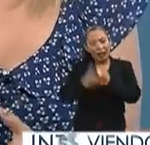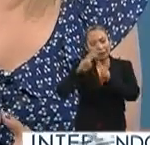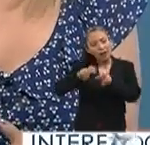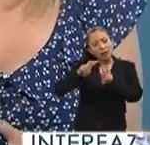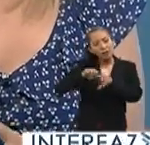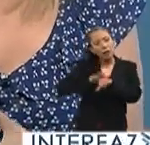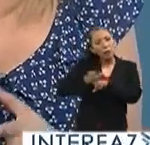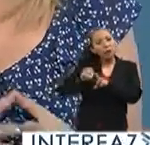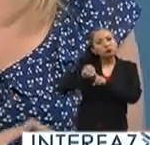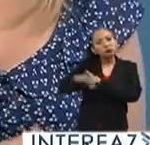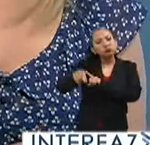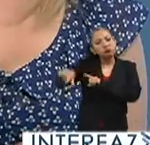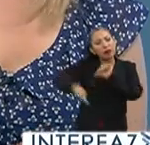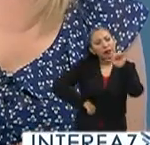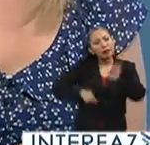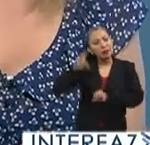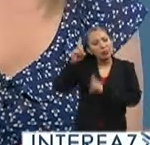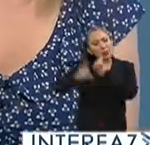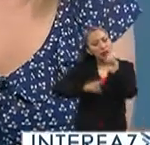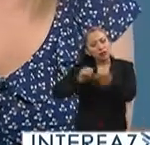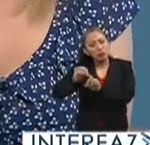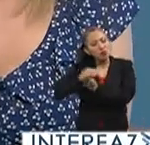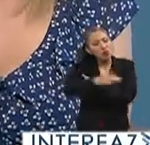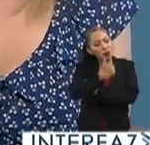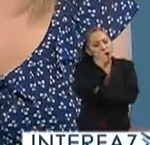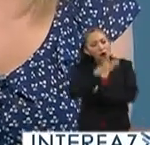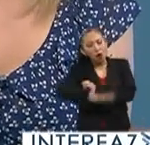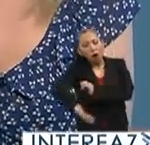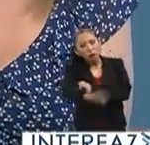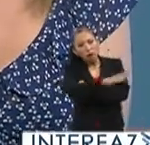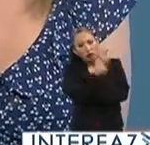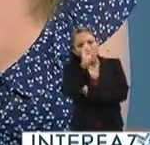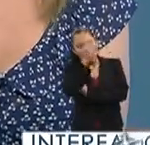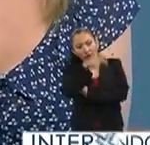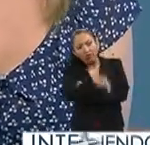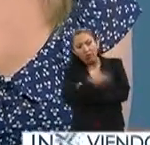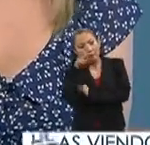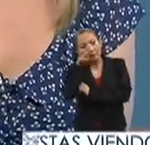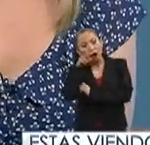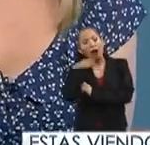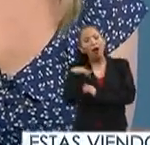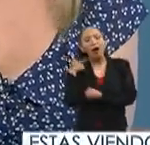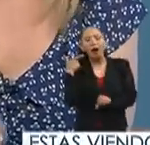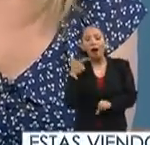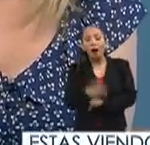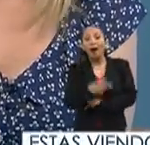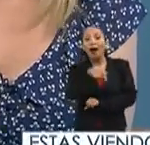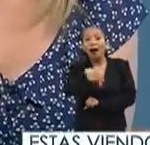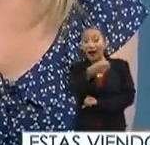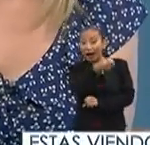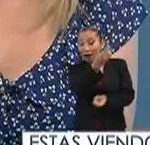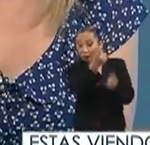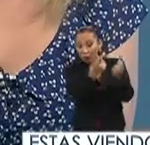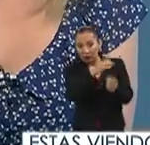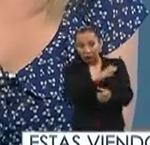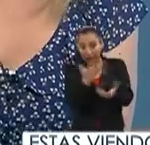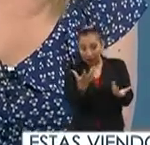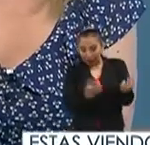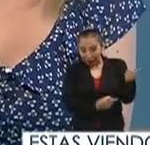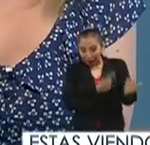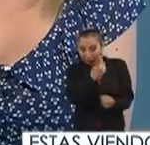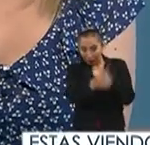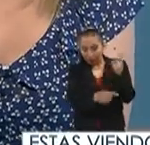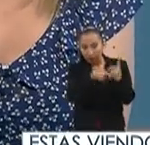el impacto que tiene la actividad deportiva en los estudiantes de grado, llegando a la conclusión de que aquellos que realizaban